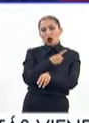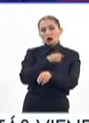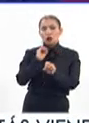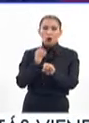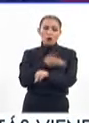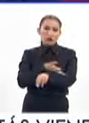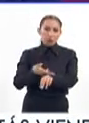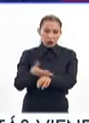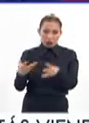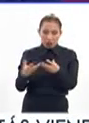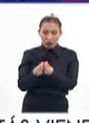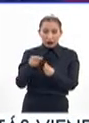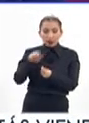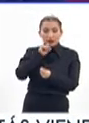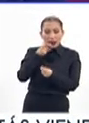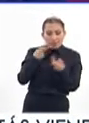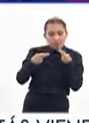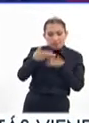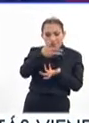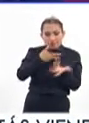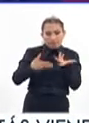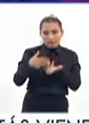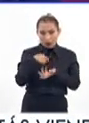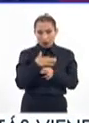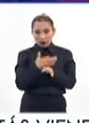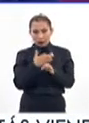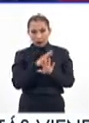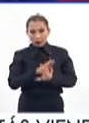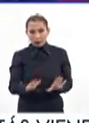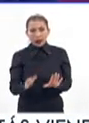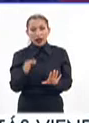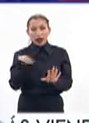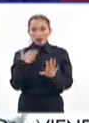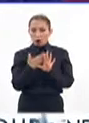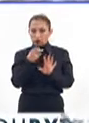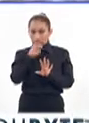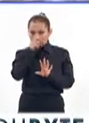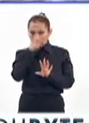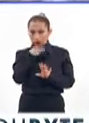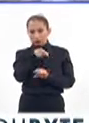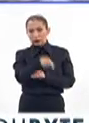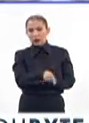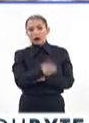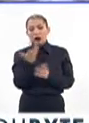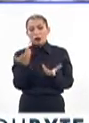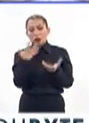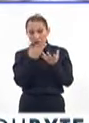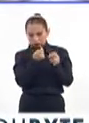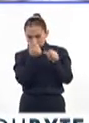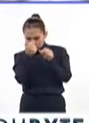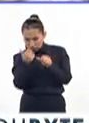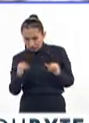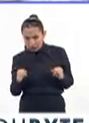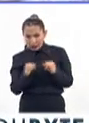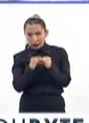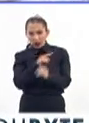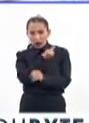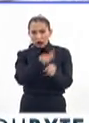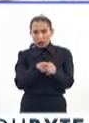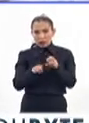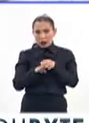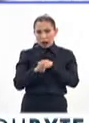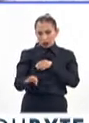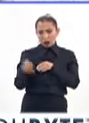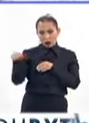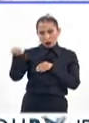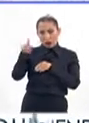no, y por supuesto que tendrá, como lo está llevándose a cabo ya de manera muy firme, la depuración del Instituto Nacional de